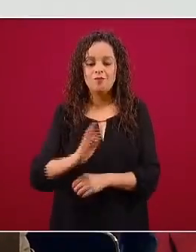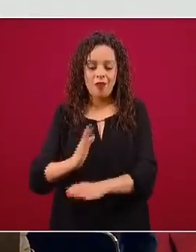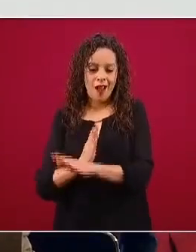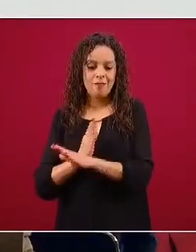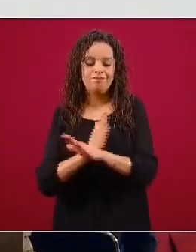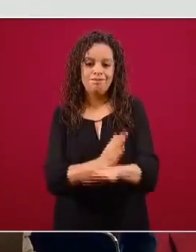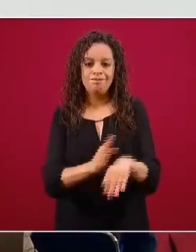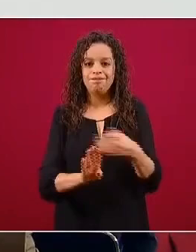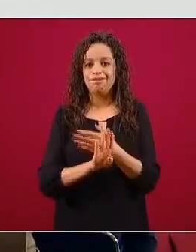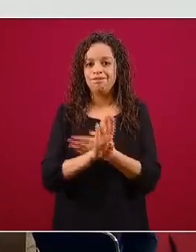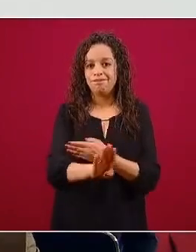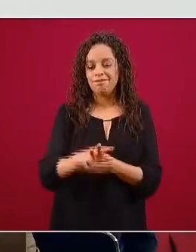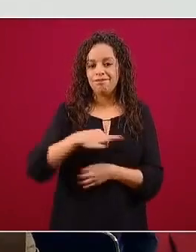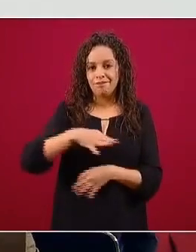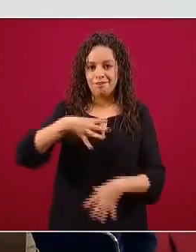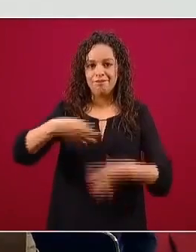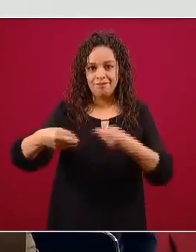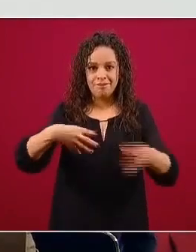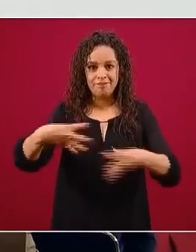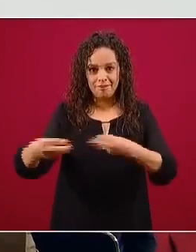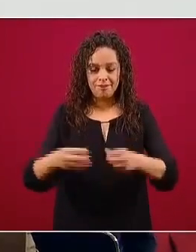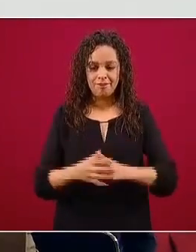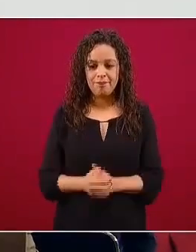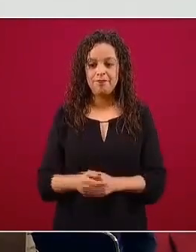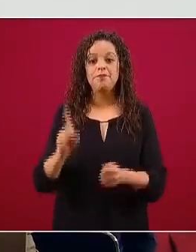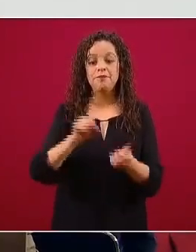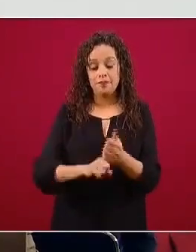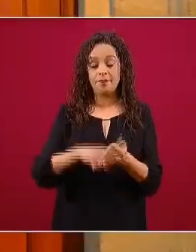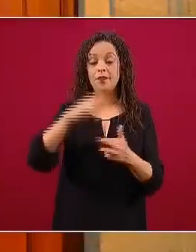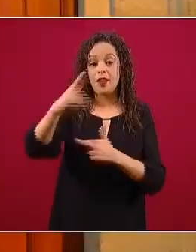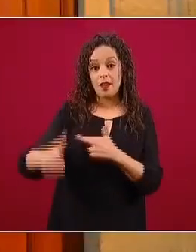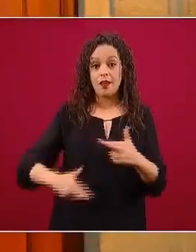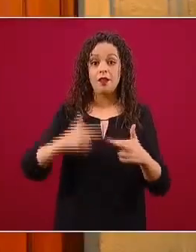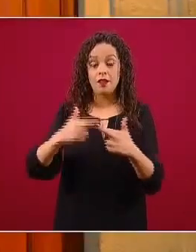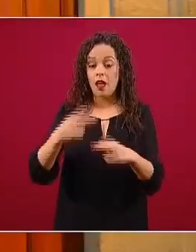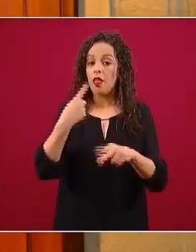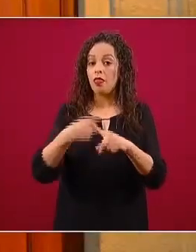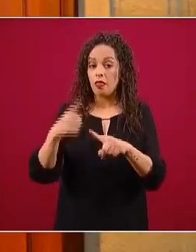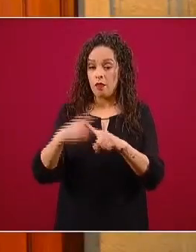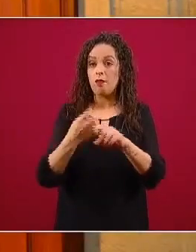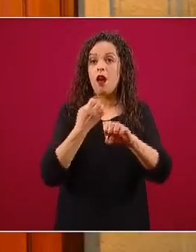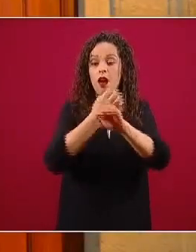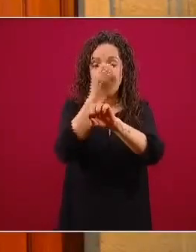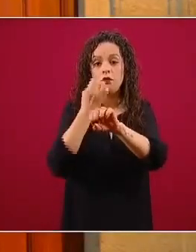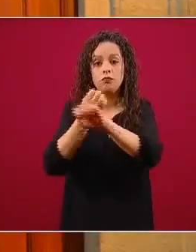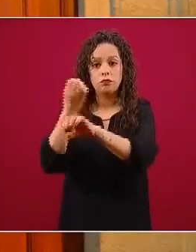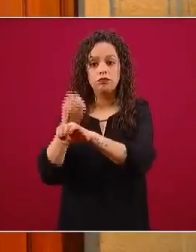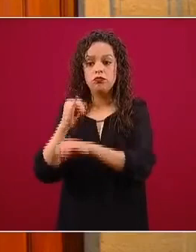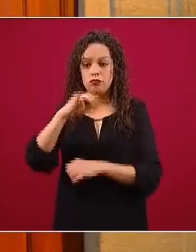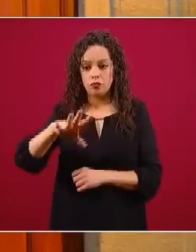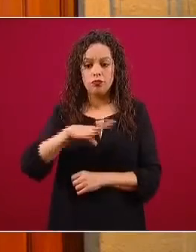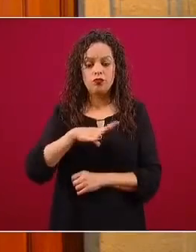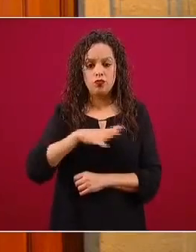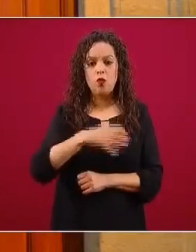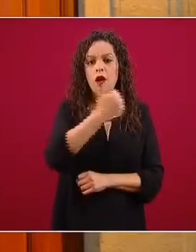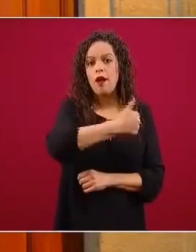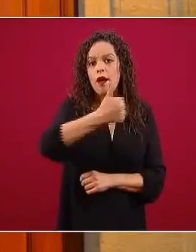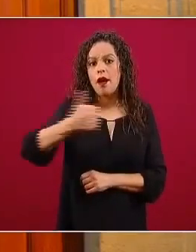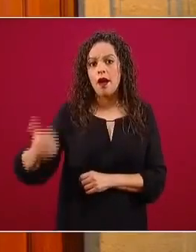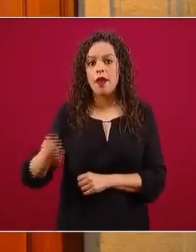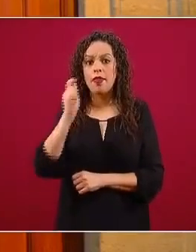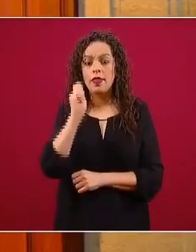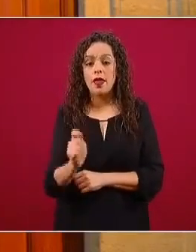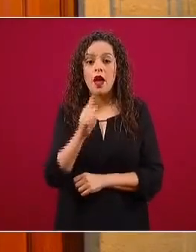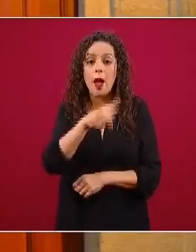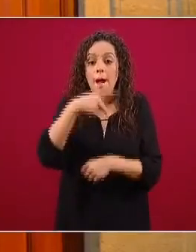pues podemos tenerlo de manera regionalizada en los diferentes estados para que cada quien, respondiendo a su nivel